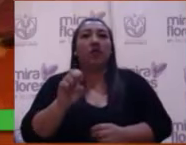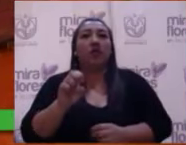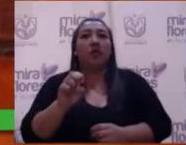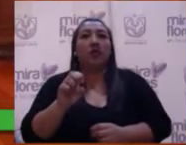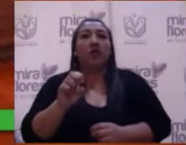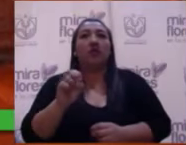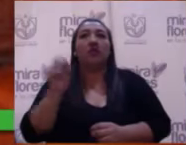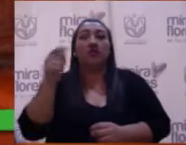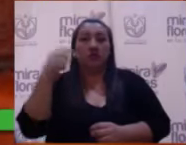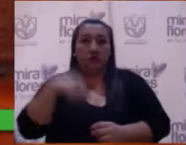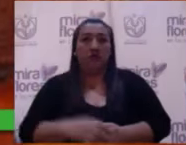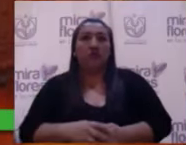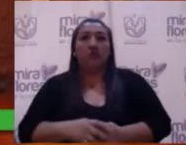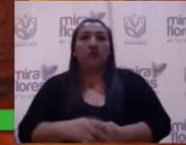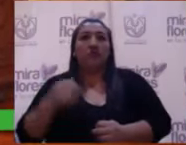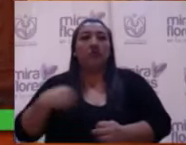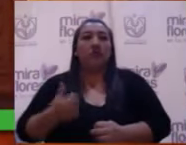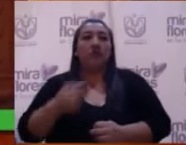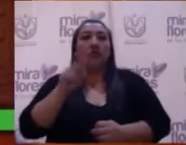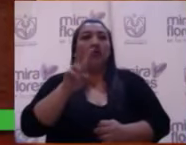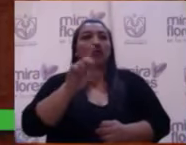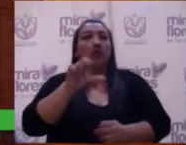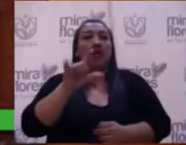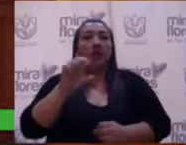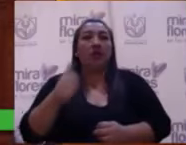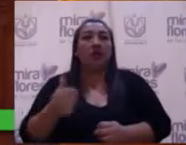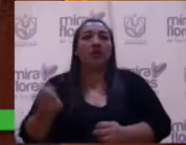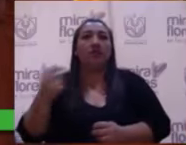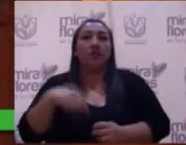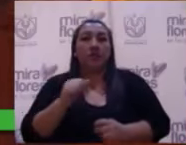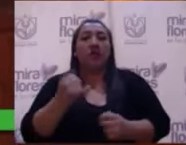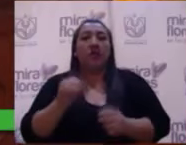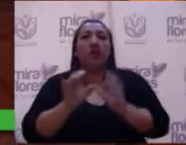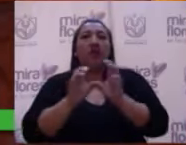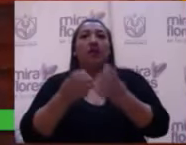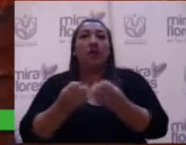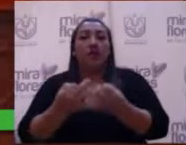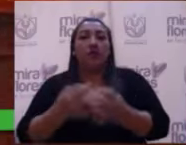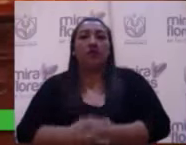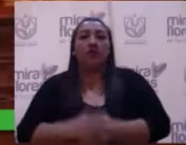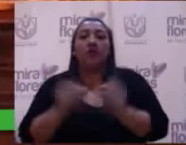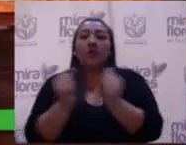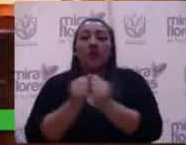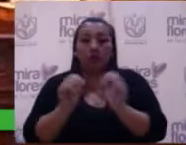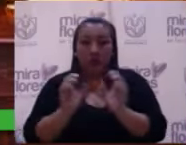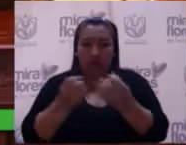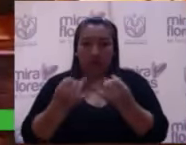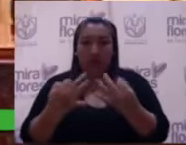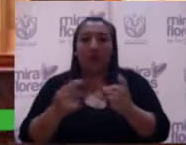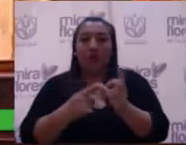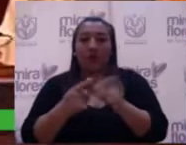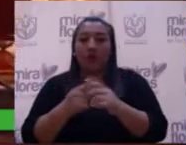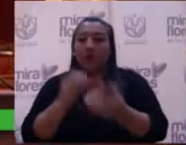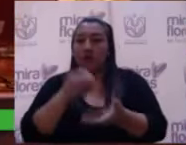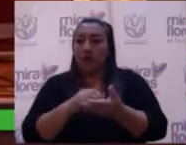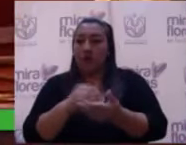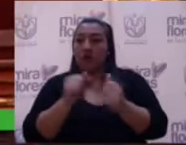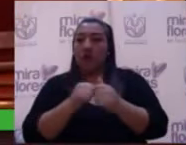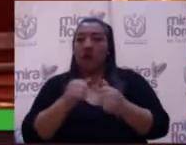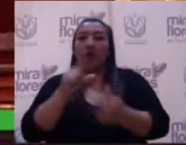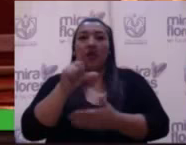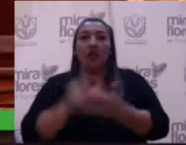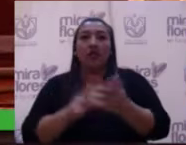Riego. Señora Valia Barak Pastor. Hay quórum, señor alcalde. Con el quórum reglamentario damos por instalada la sesión